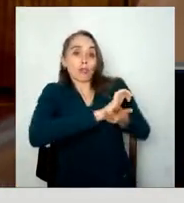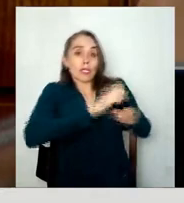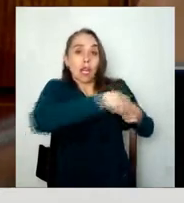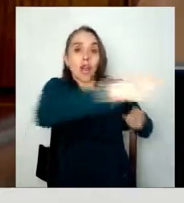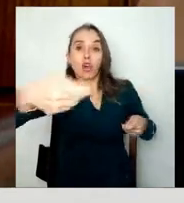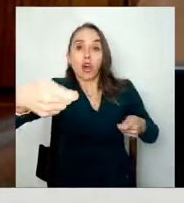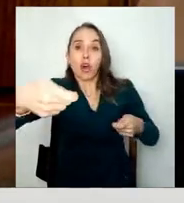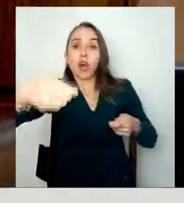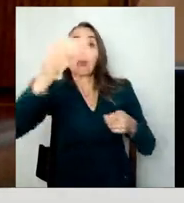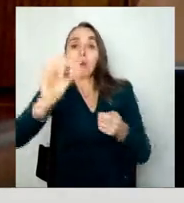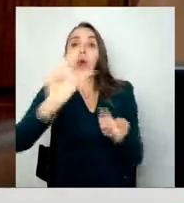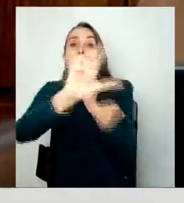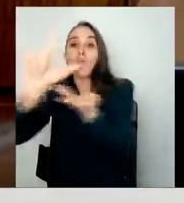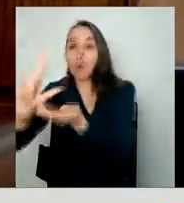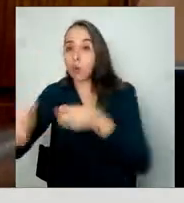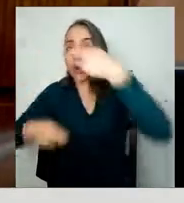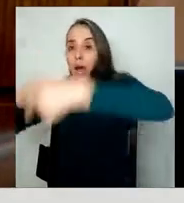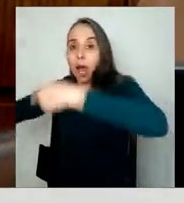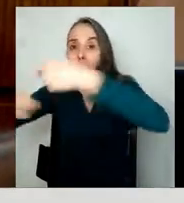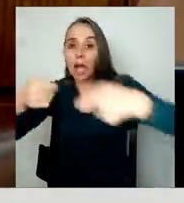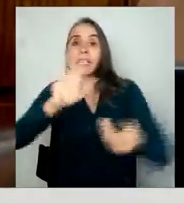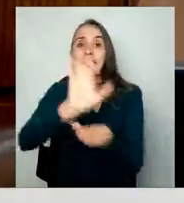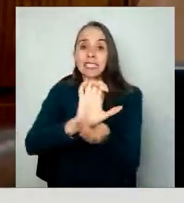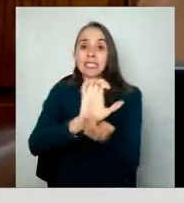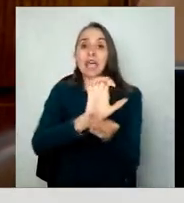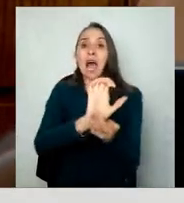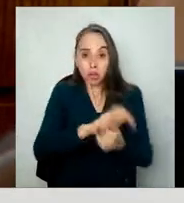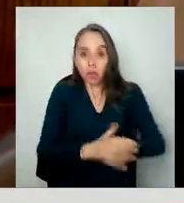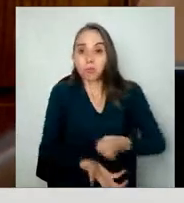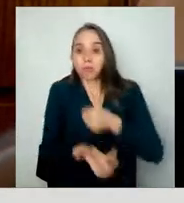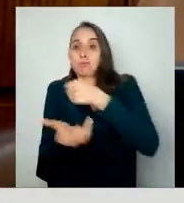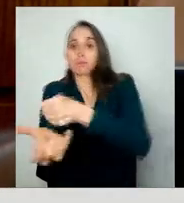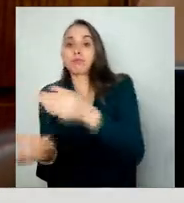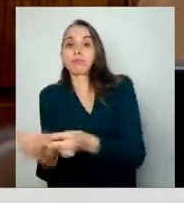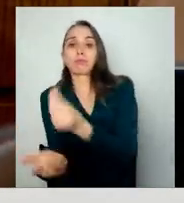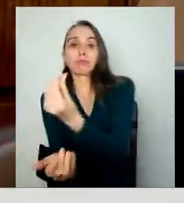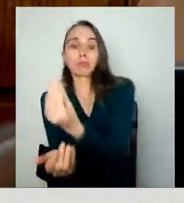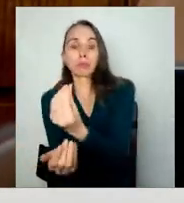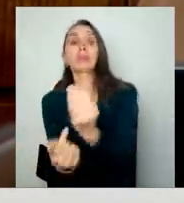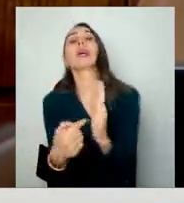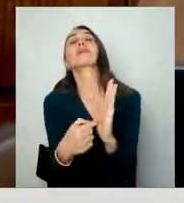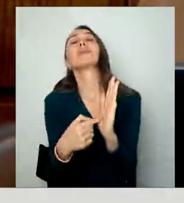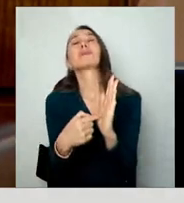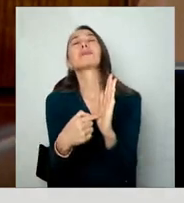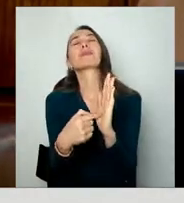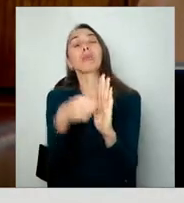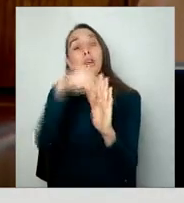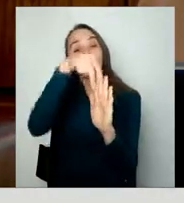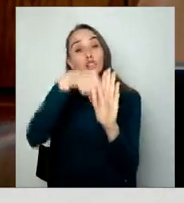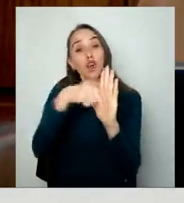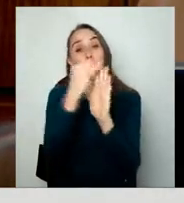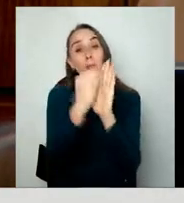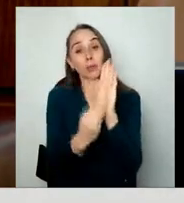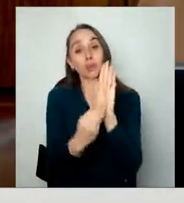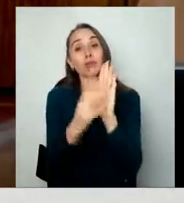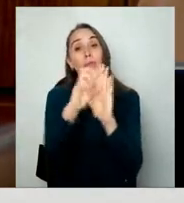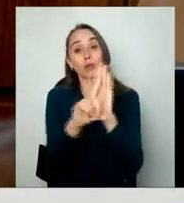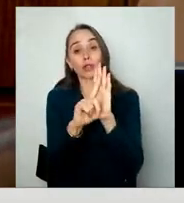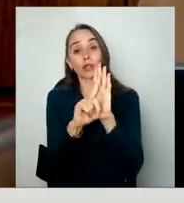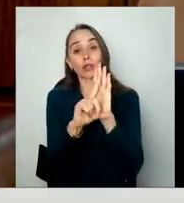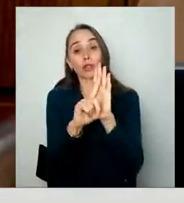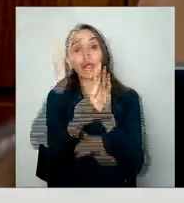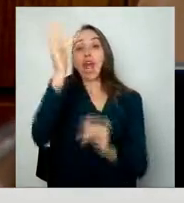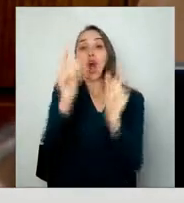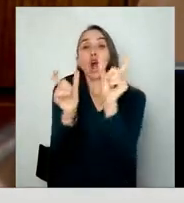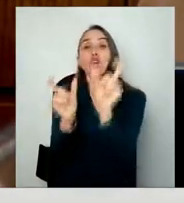según Norma y donde el estado tiene que estar ahí con los recursos por eso esta Norma va en ese sentido de mejorar los controles Pero por supuesto tiene